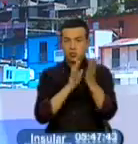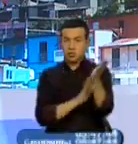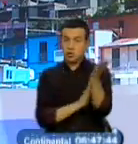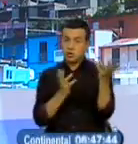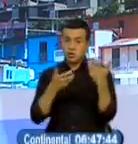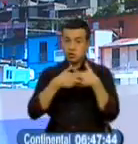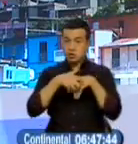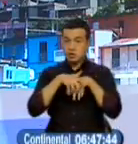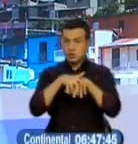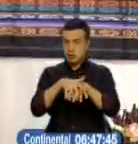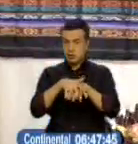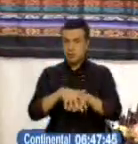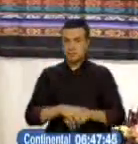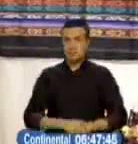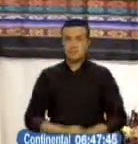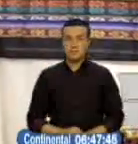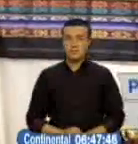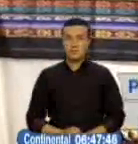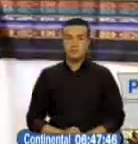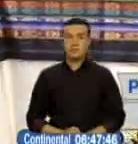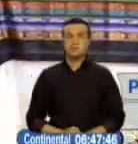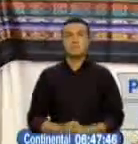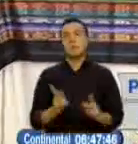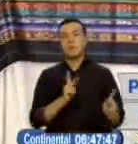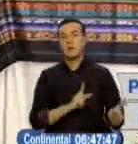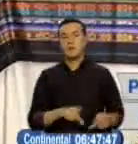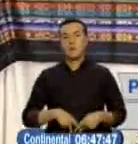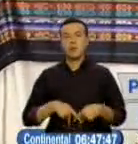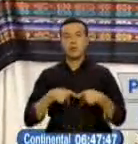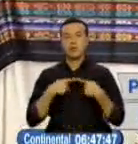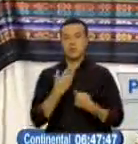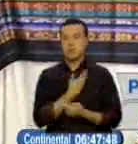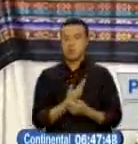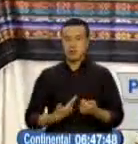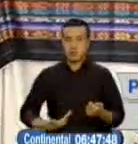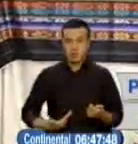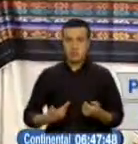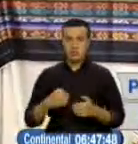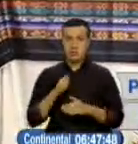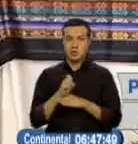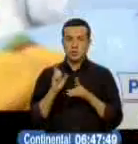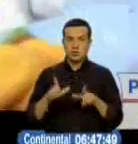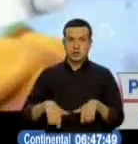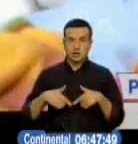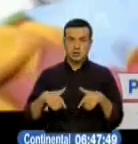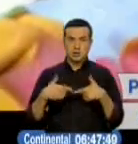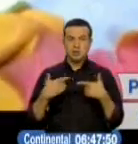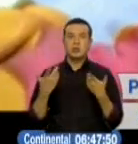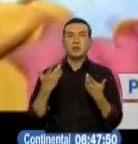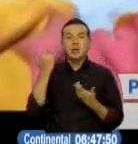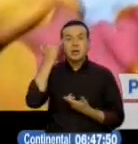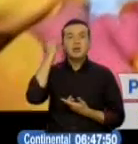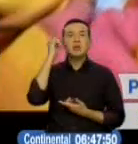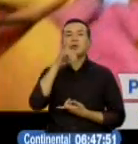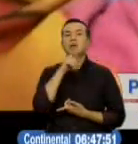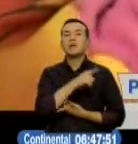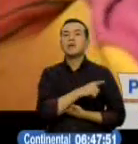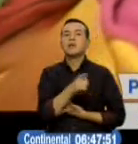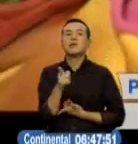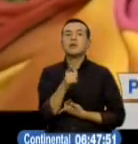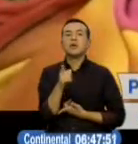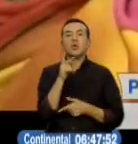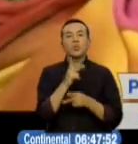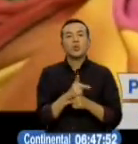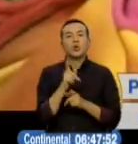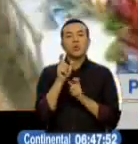integral. El plan Toda una Vida propuesto por el presidente de la República, Lenín Moreno, es una iniciativa que se encargará de brindar cuidado a